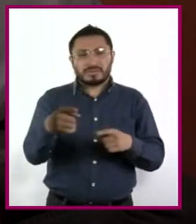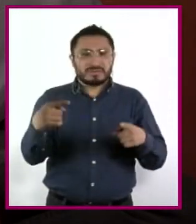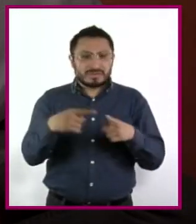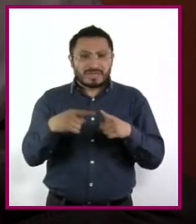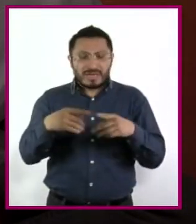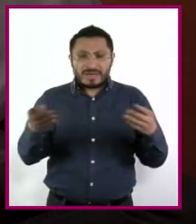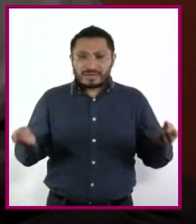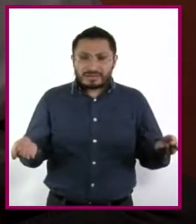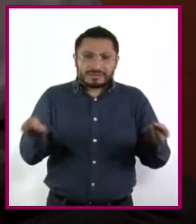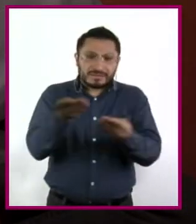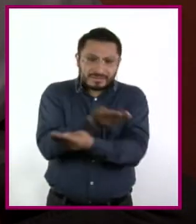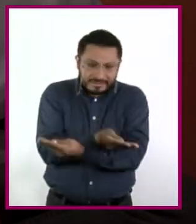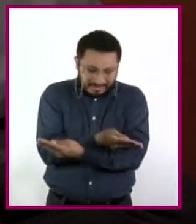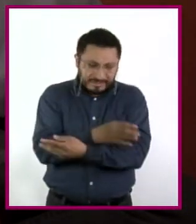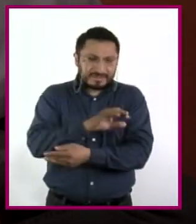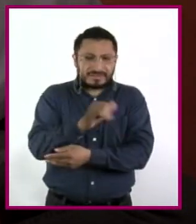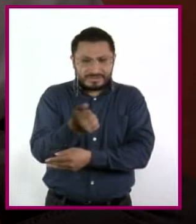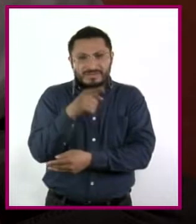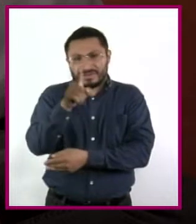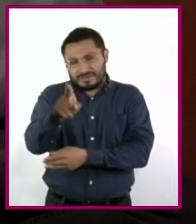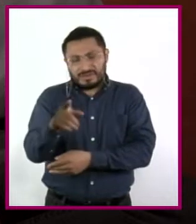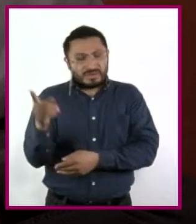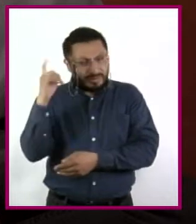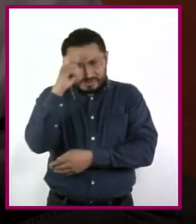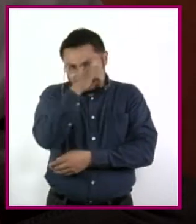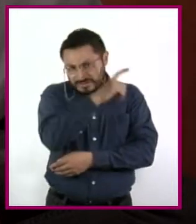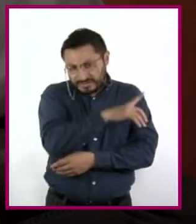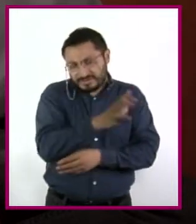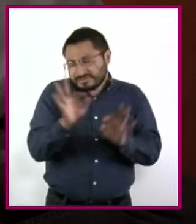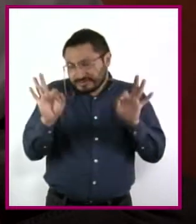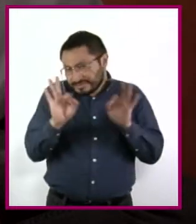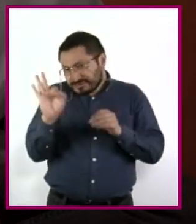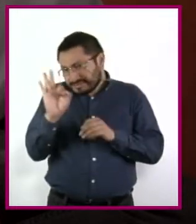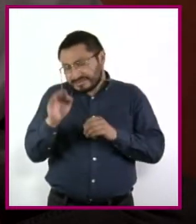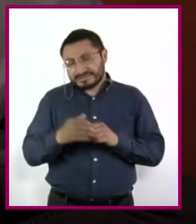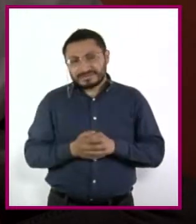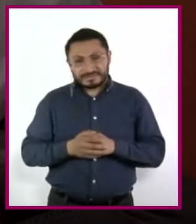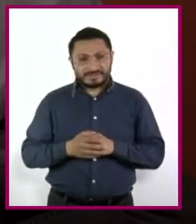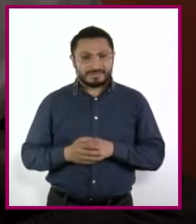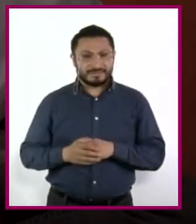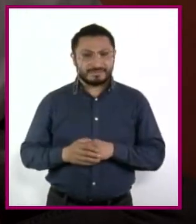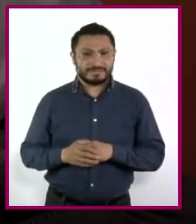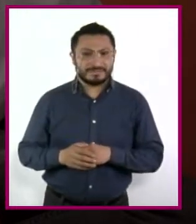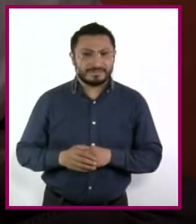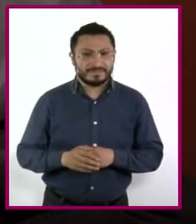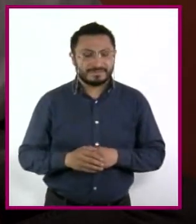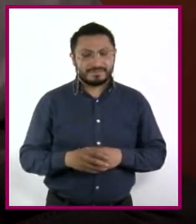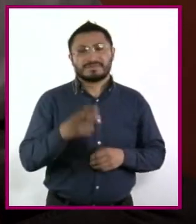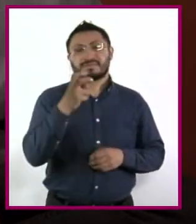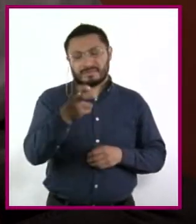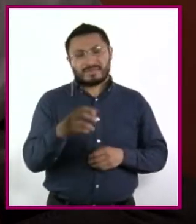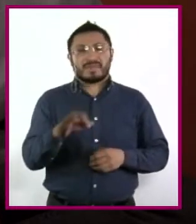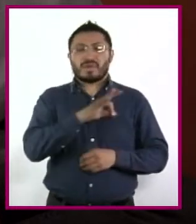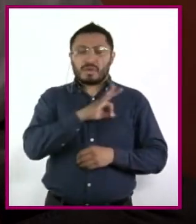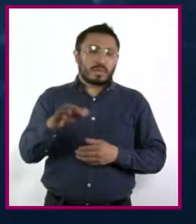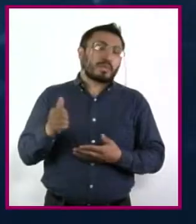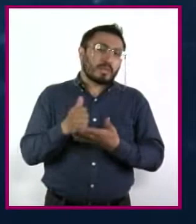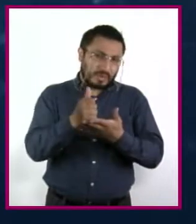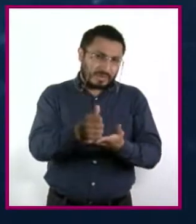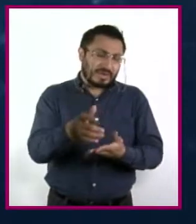con tu hermano por otra que a ti se te complique. Dime si hacer esta modificación no cambia drásticamente lo que